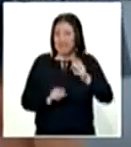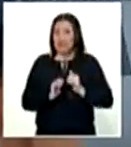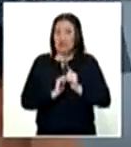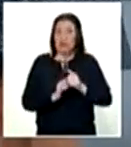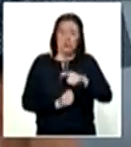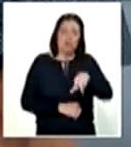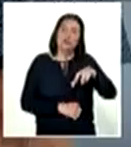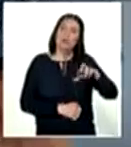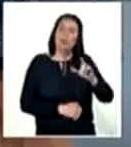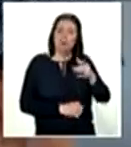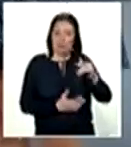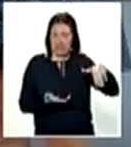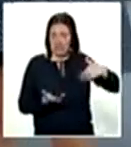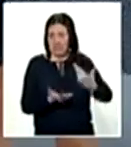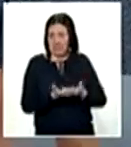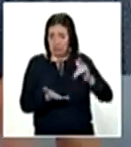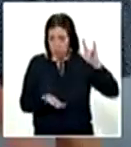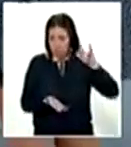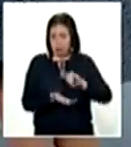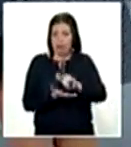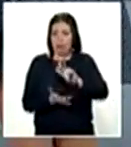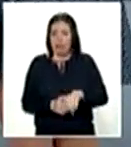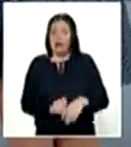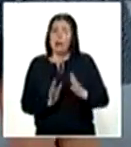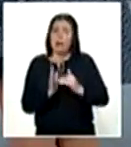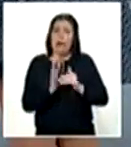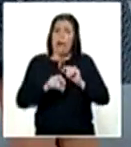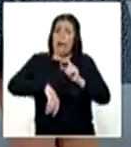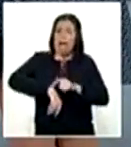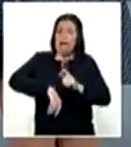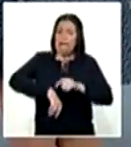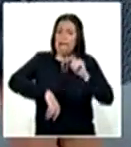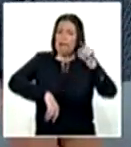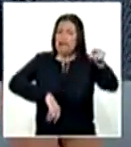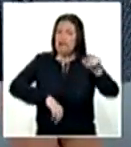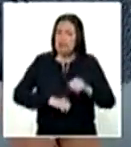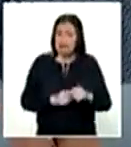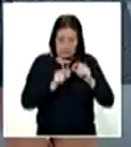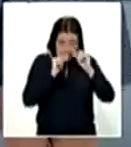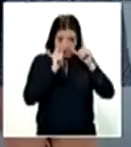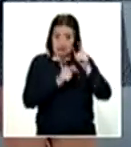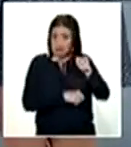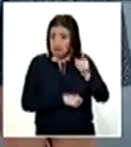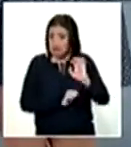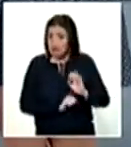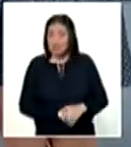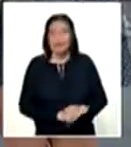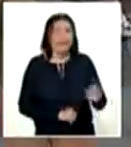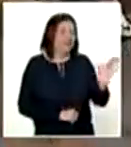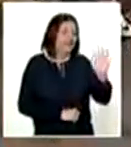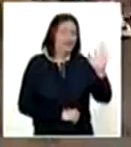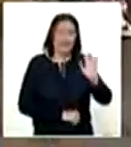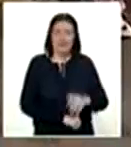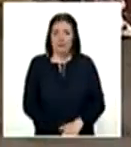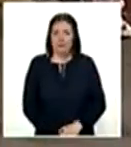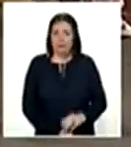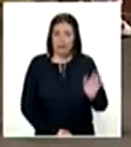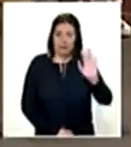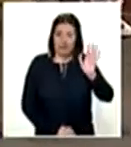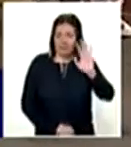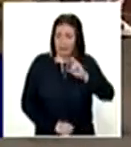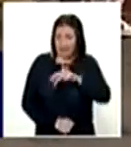que han llegado a Nueva Zelanda. ¿Cómo estás, Gerson? ¿Qué hora es allá, Gerson? ¿Te estás despertando recién? ¿Qué tal? ¿Qué tal,